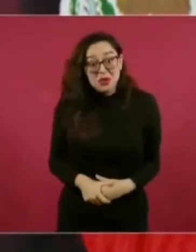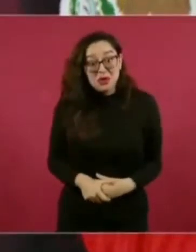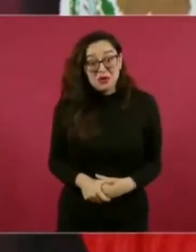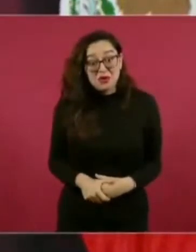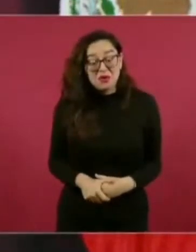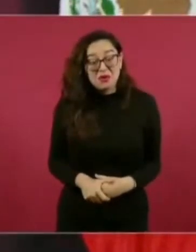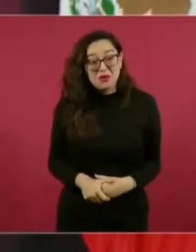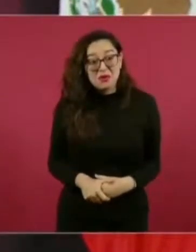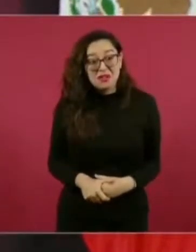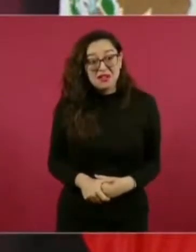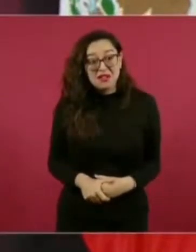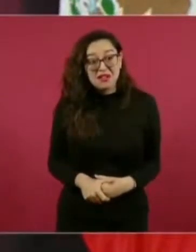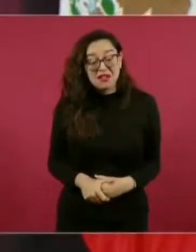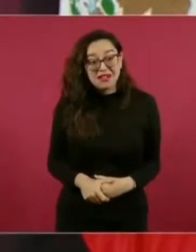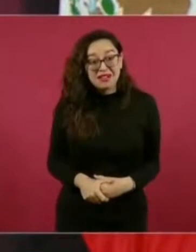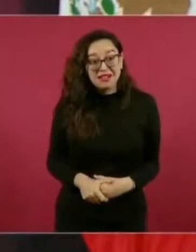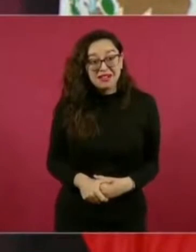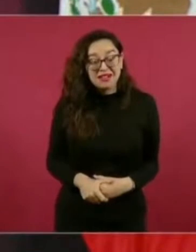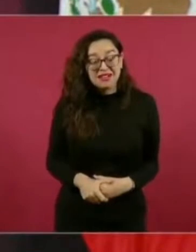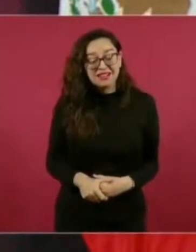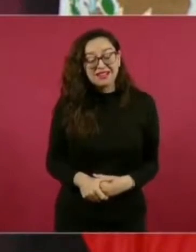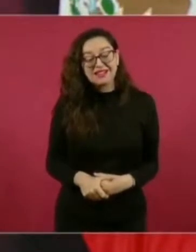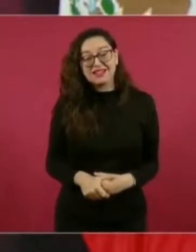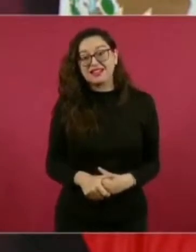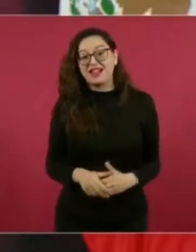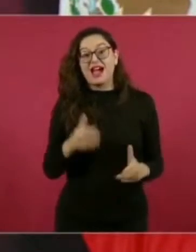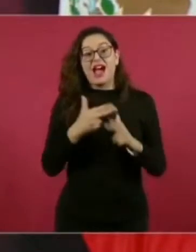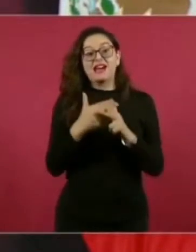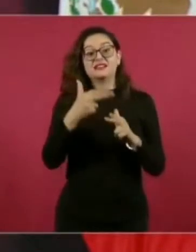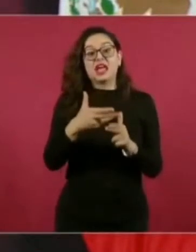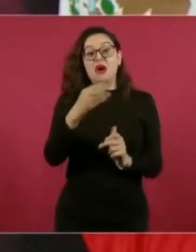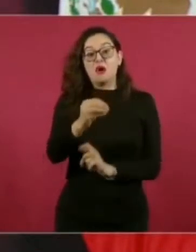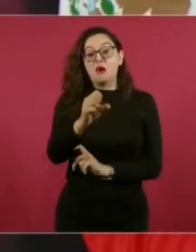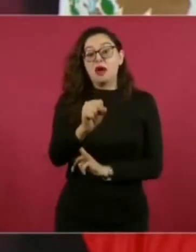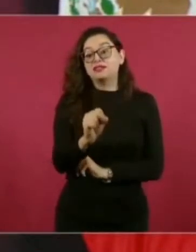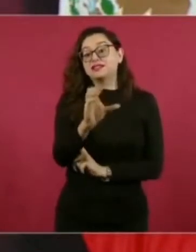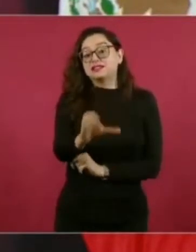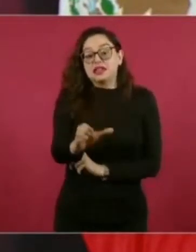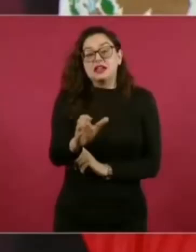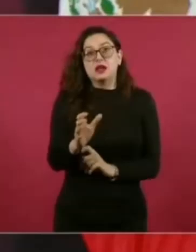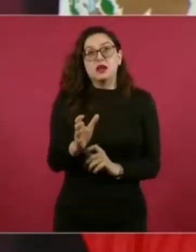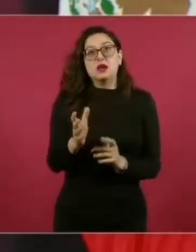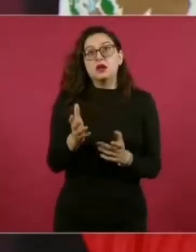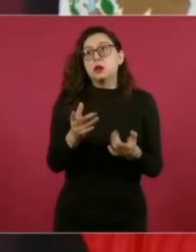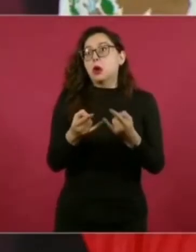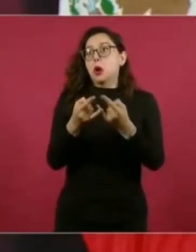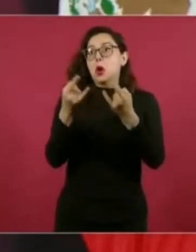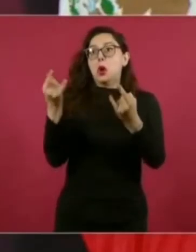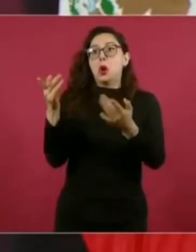ya